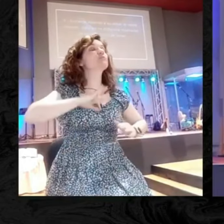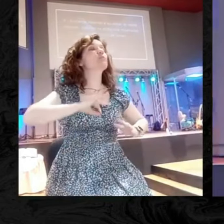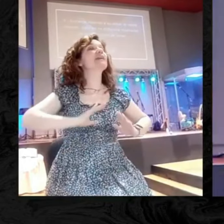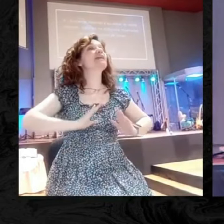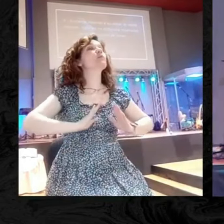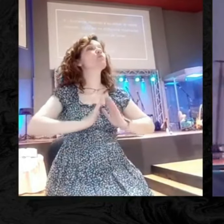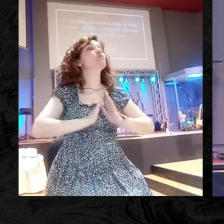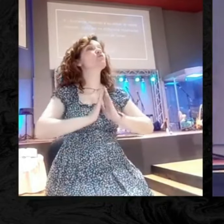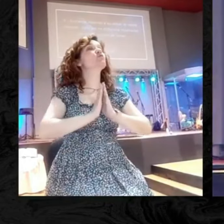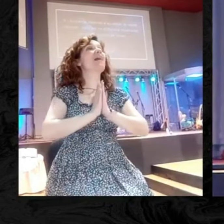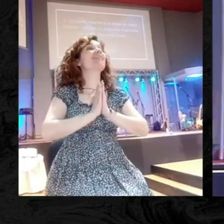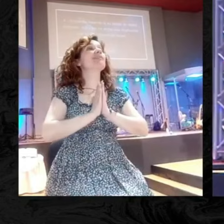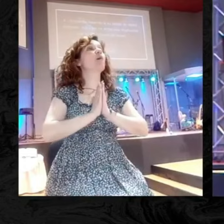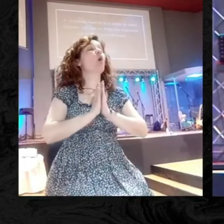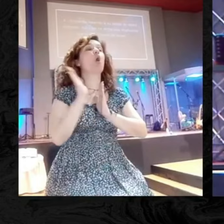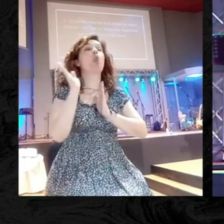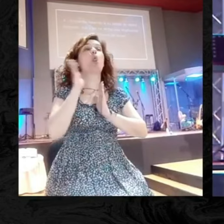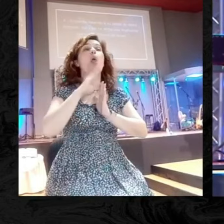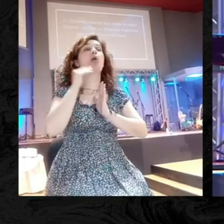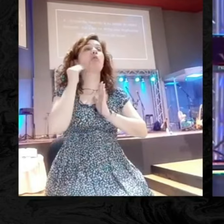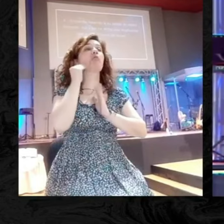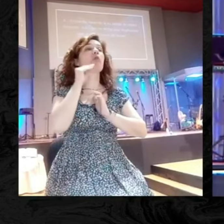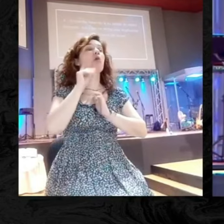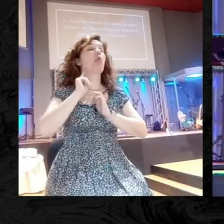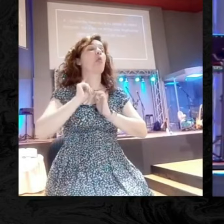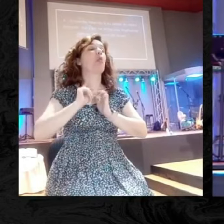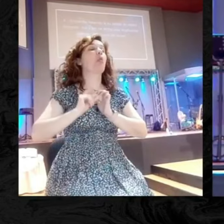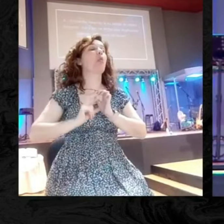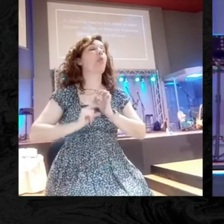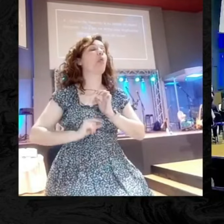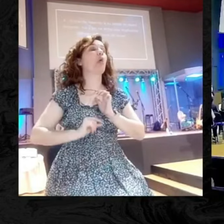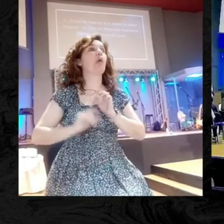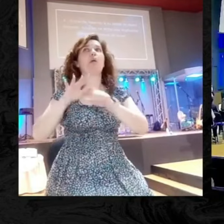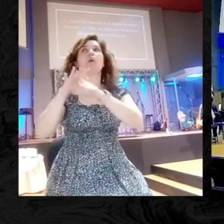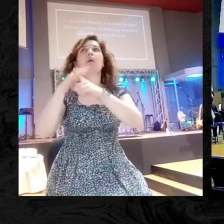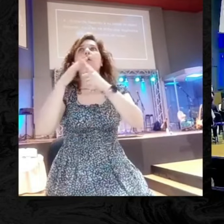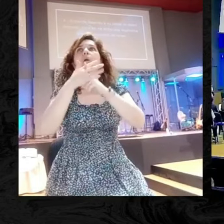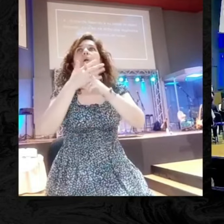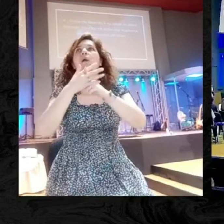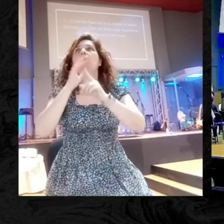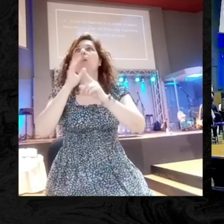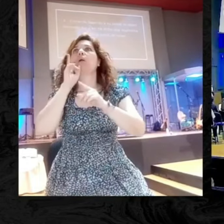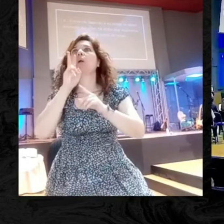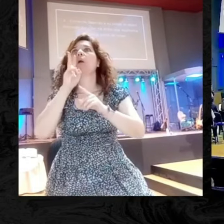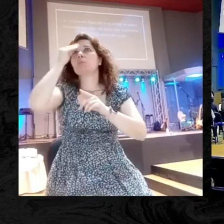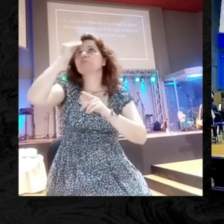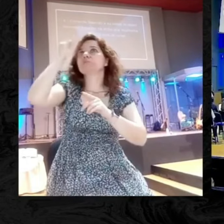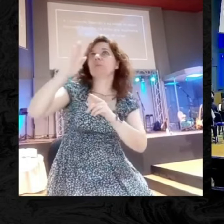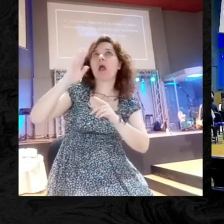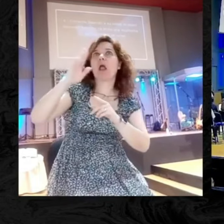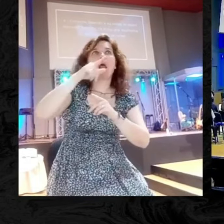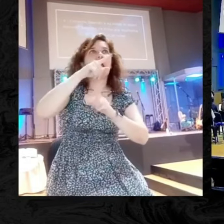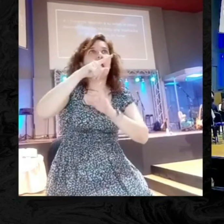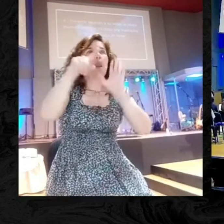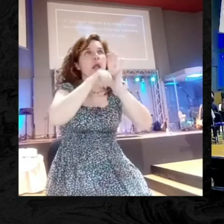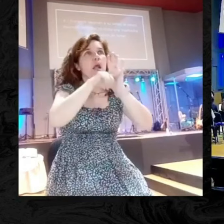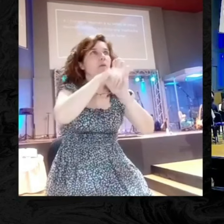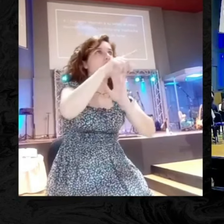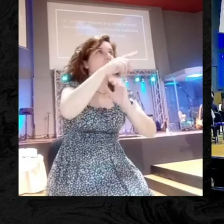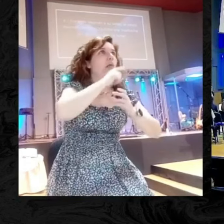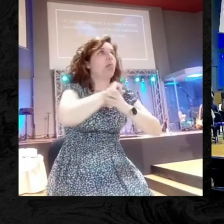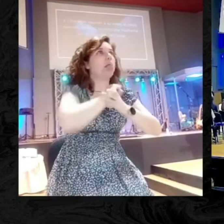ver las cosas de una manera muy negativa vamos a ver como que nos